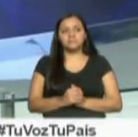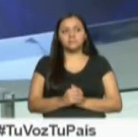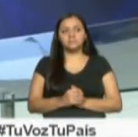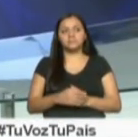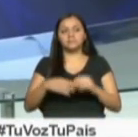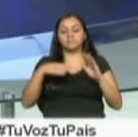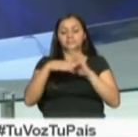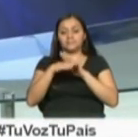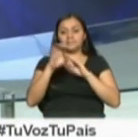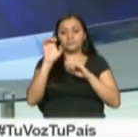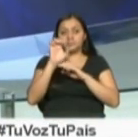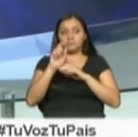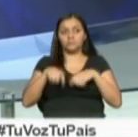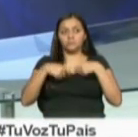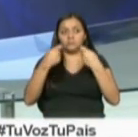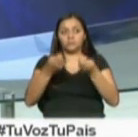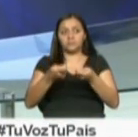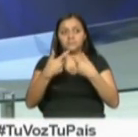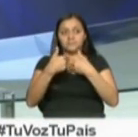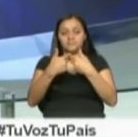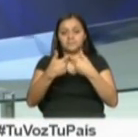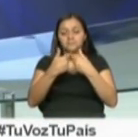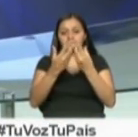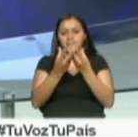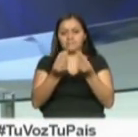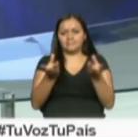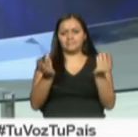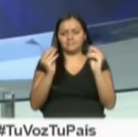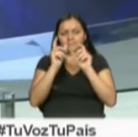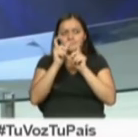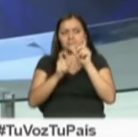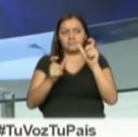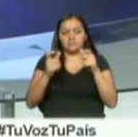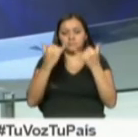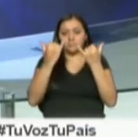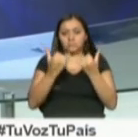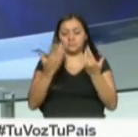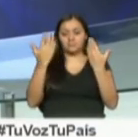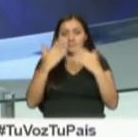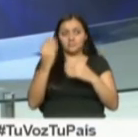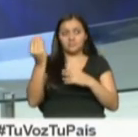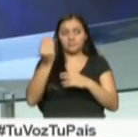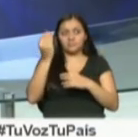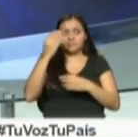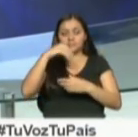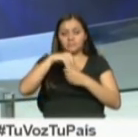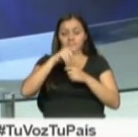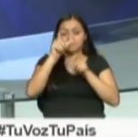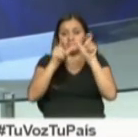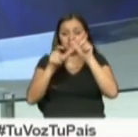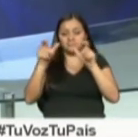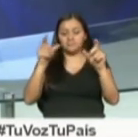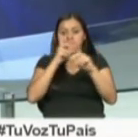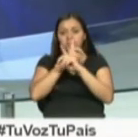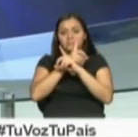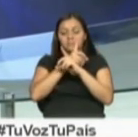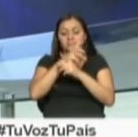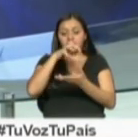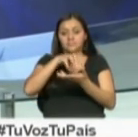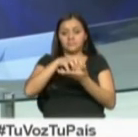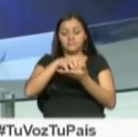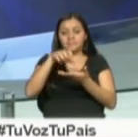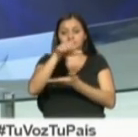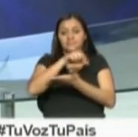Banecuador continúa otorgando créditos a miles de ecuatorianos. En esta ocasión, los jóvenes y personas con discapacidad en la provincia de